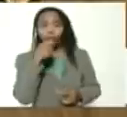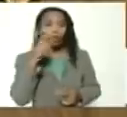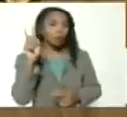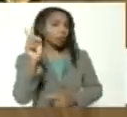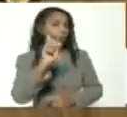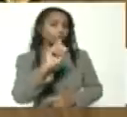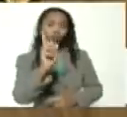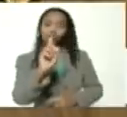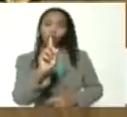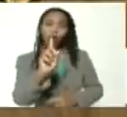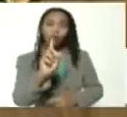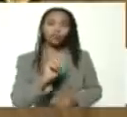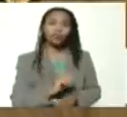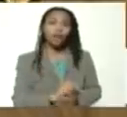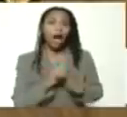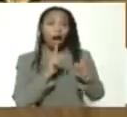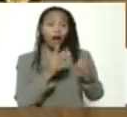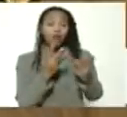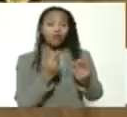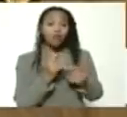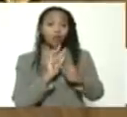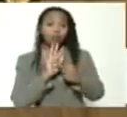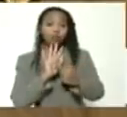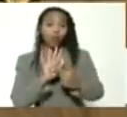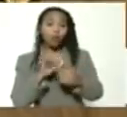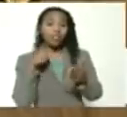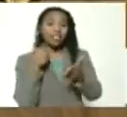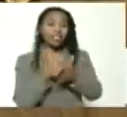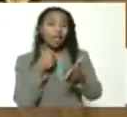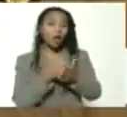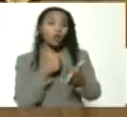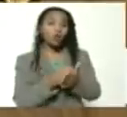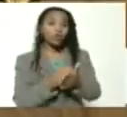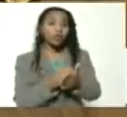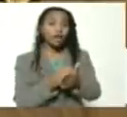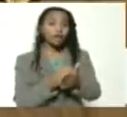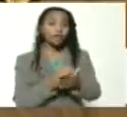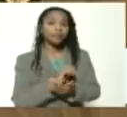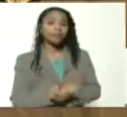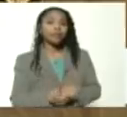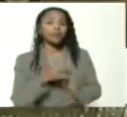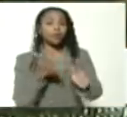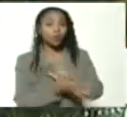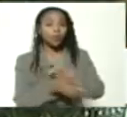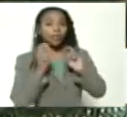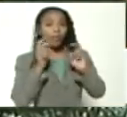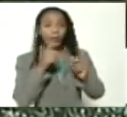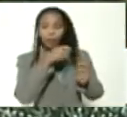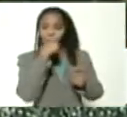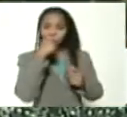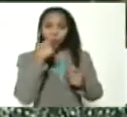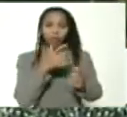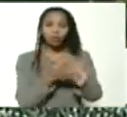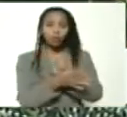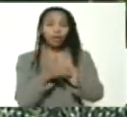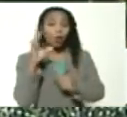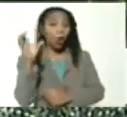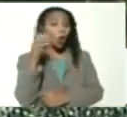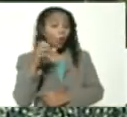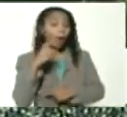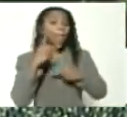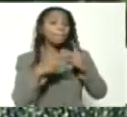es. Y ahí hay cifras que he mostrado de esa lucha sin cuartel contra el narcotráfico. En cambio, Colombia, que es la que